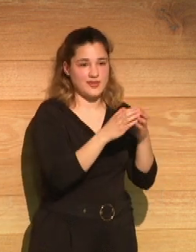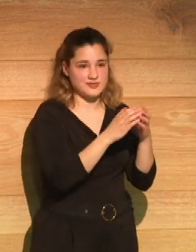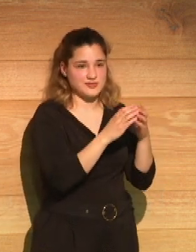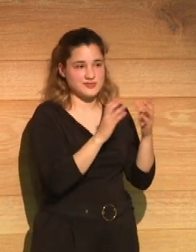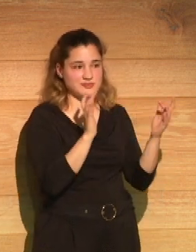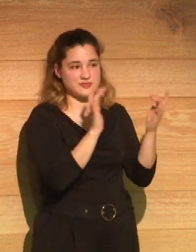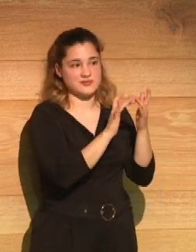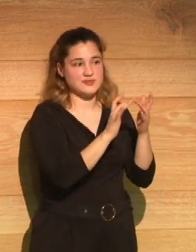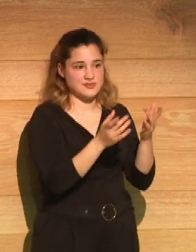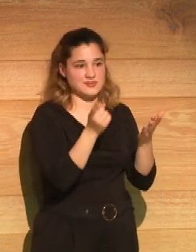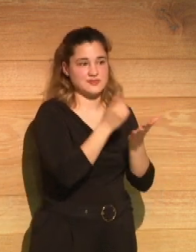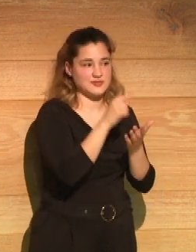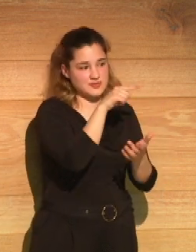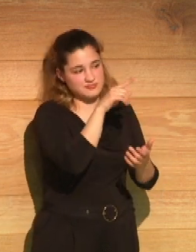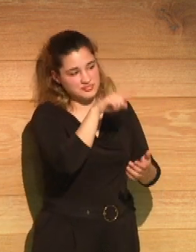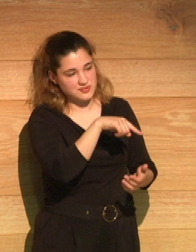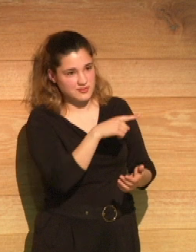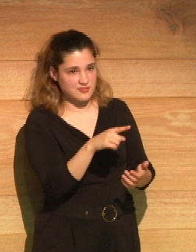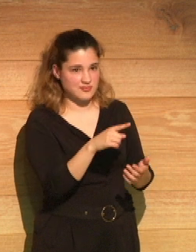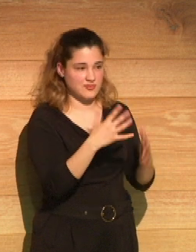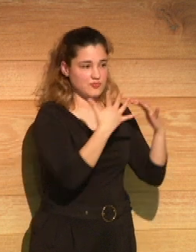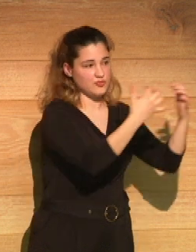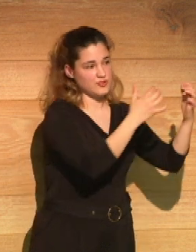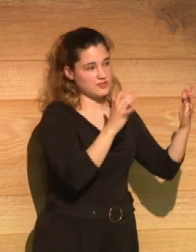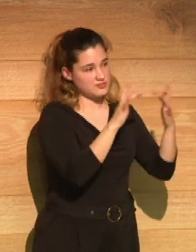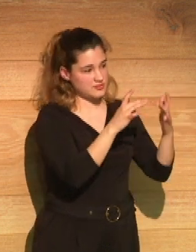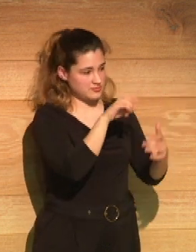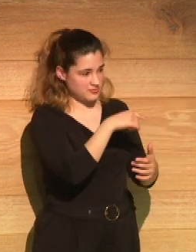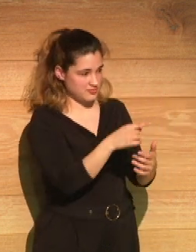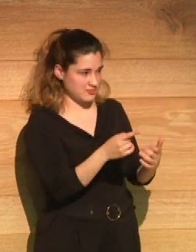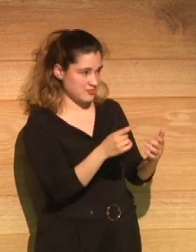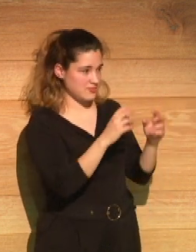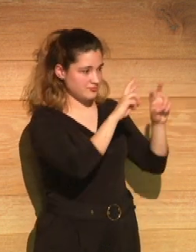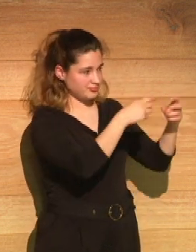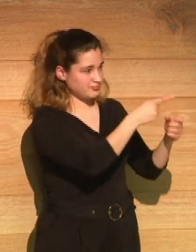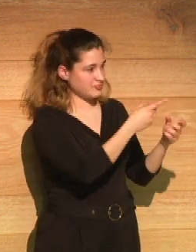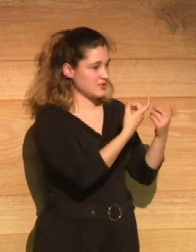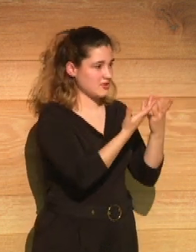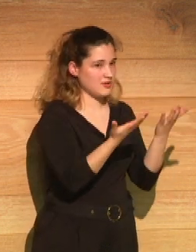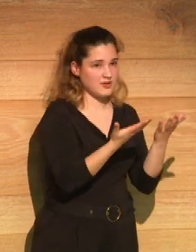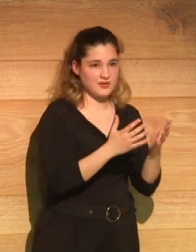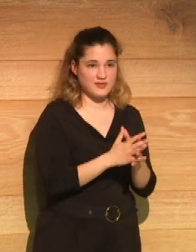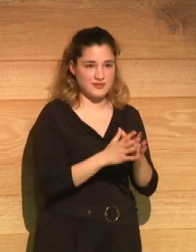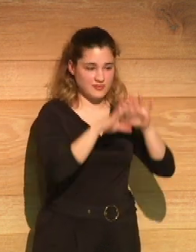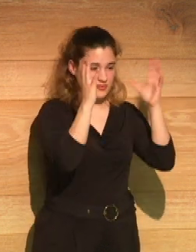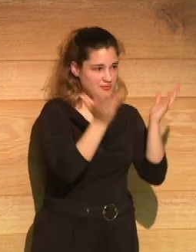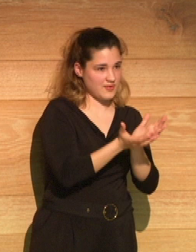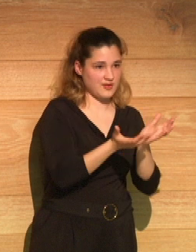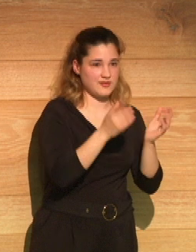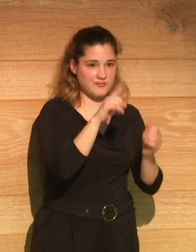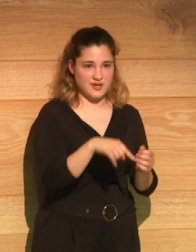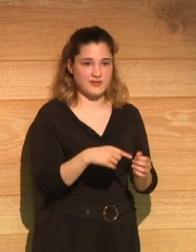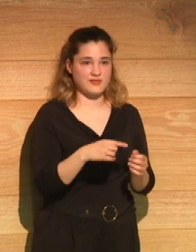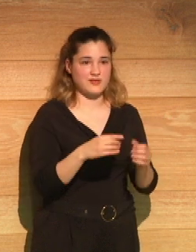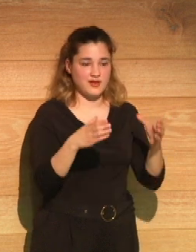nuestro público, con nuestras audiencias globales, con nuestros miembros de junta directiva,